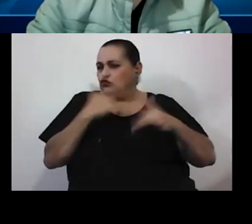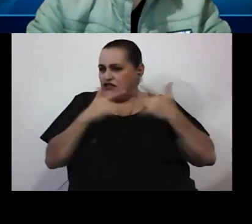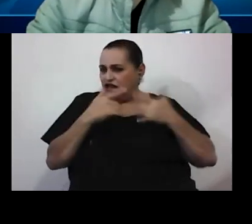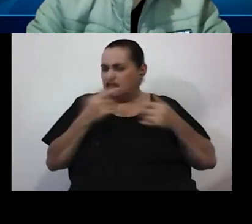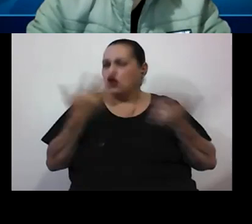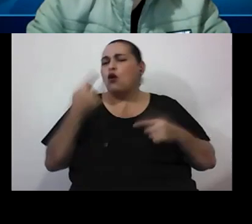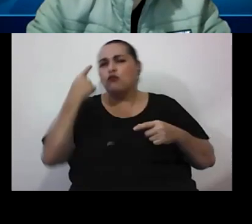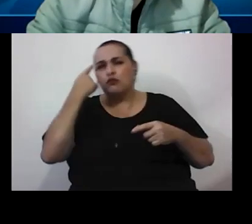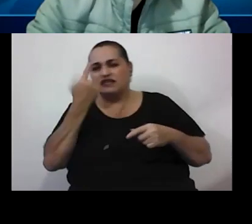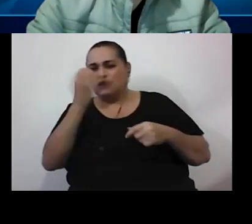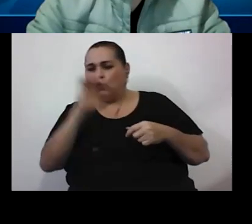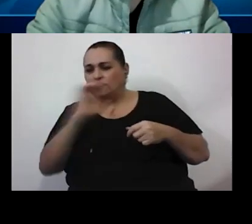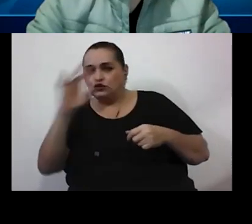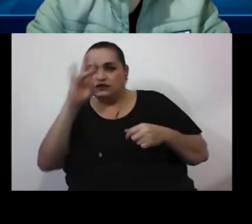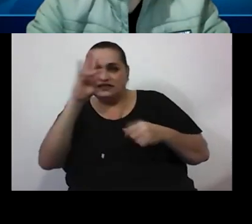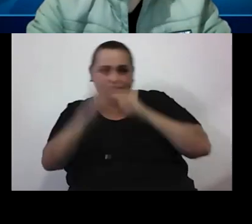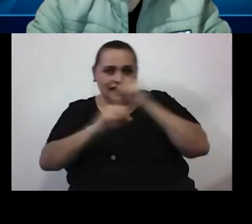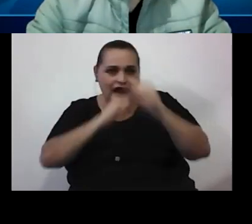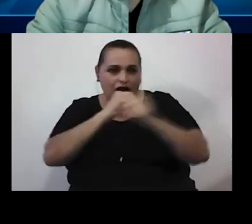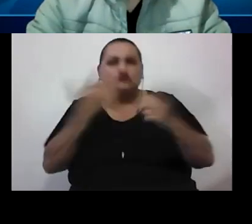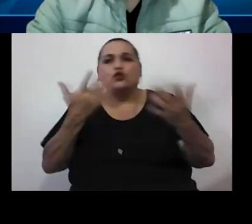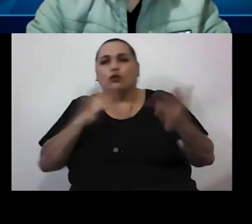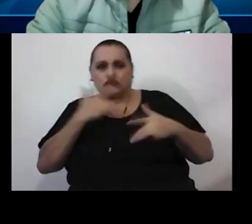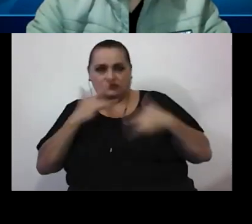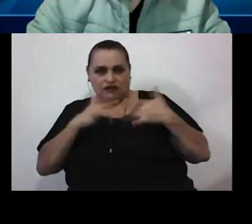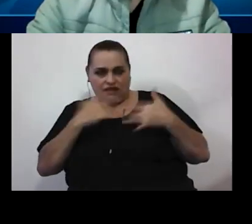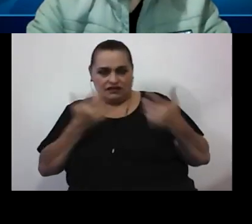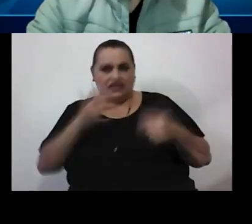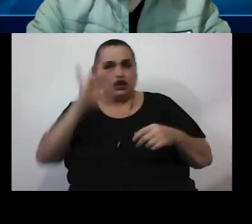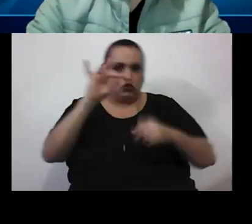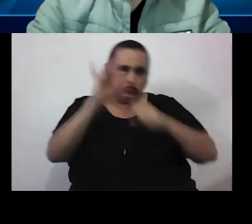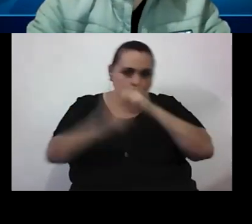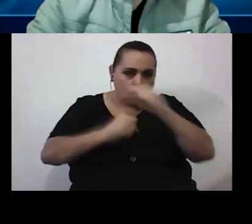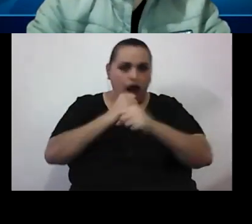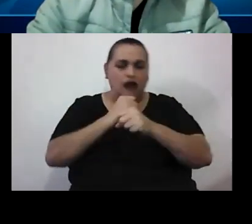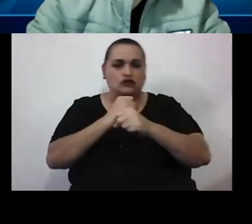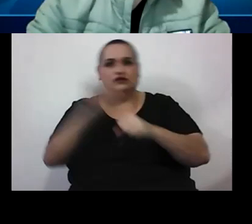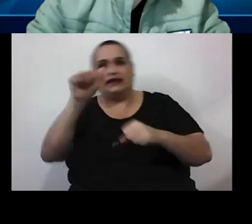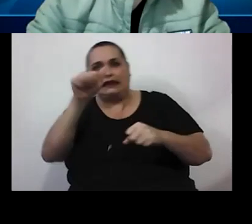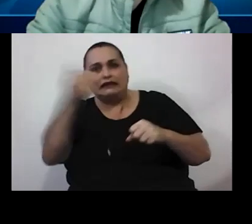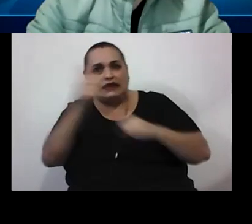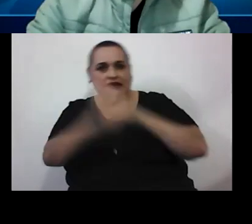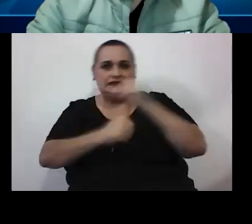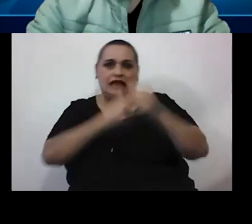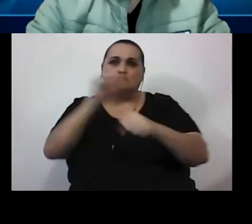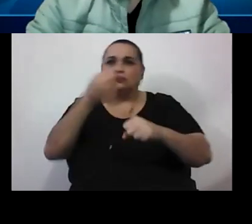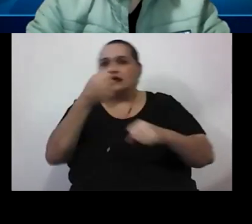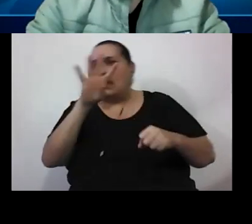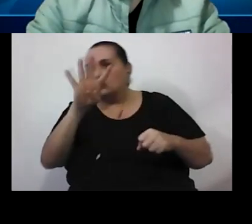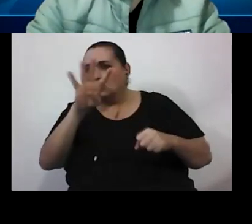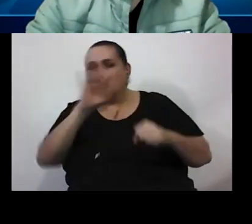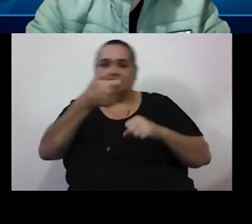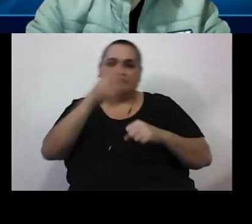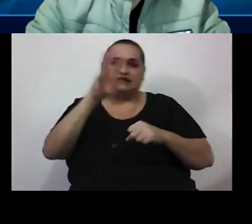una niña de 7 años, cómo siente, de 8, de 10, de 14, de